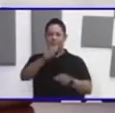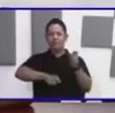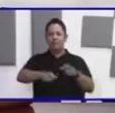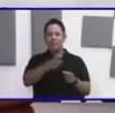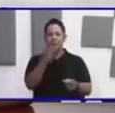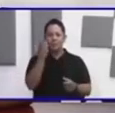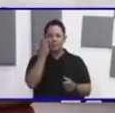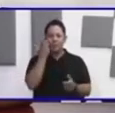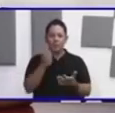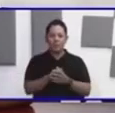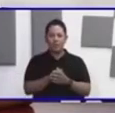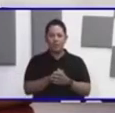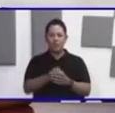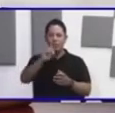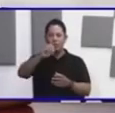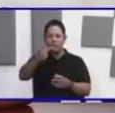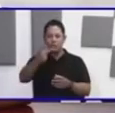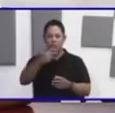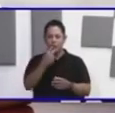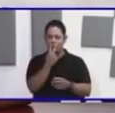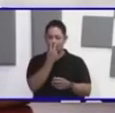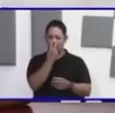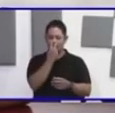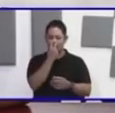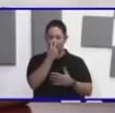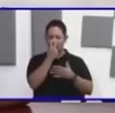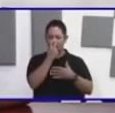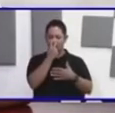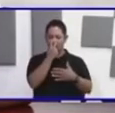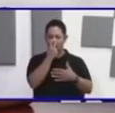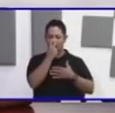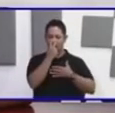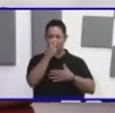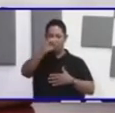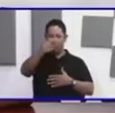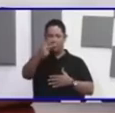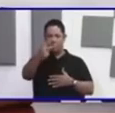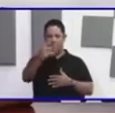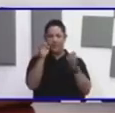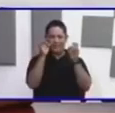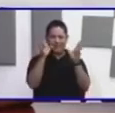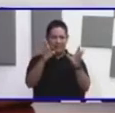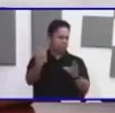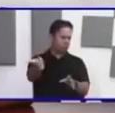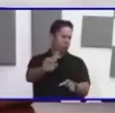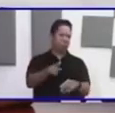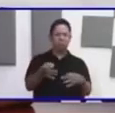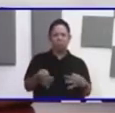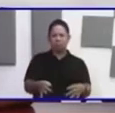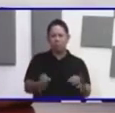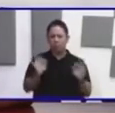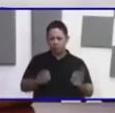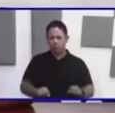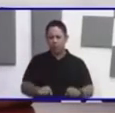de una asistencia respiratoria, pero que no es un caso grave o agudo, como lleva a veces el tema